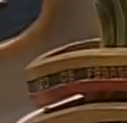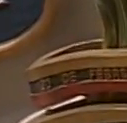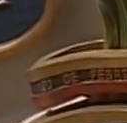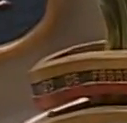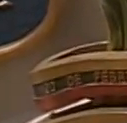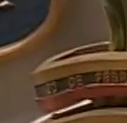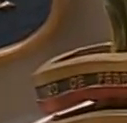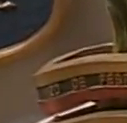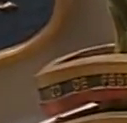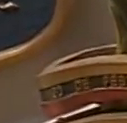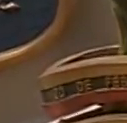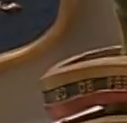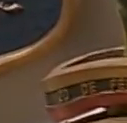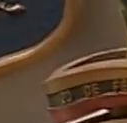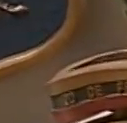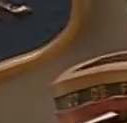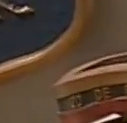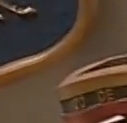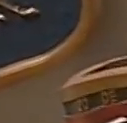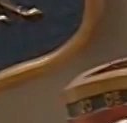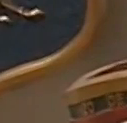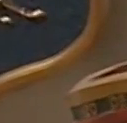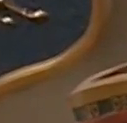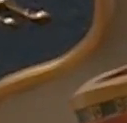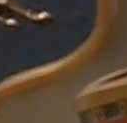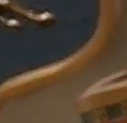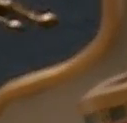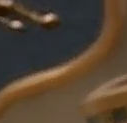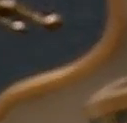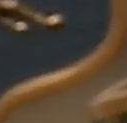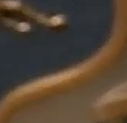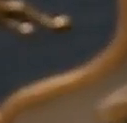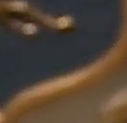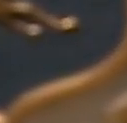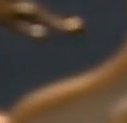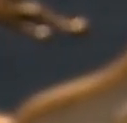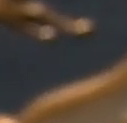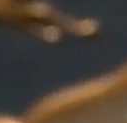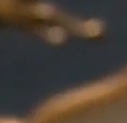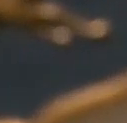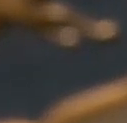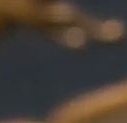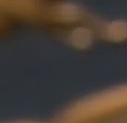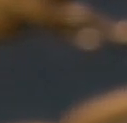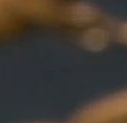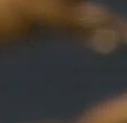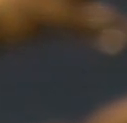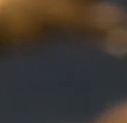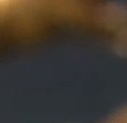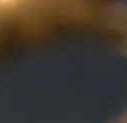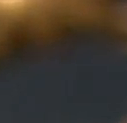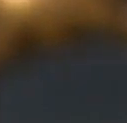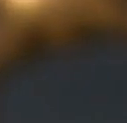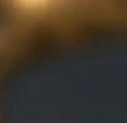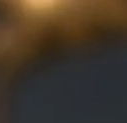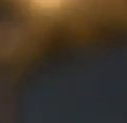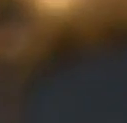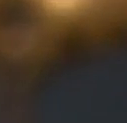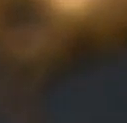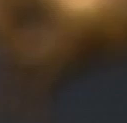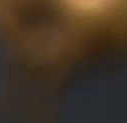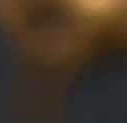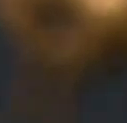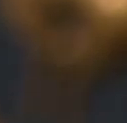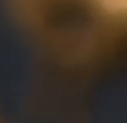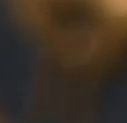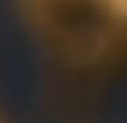todo lo posible por no aceptar o por no permitir una injerencia extranjera en el pueblo venezolano, ya que sabe lo que